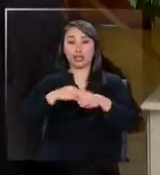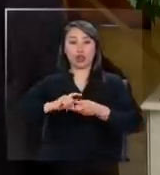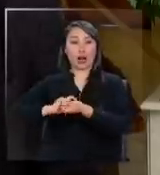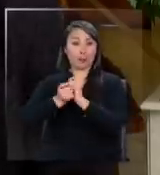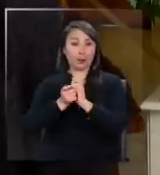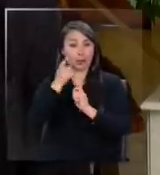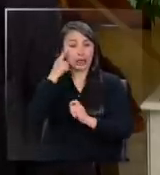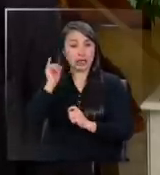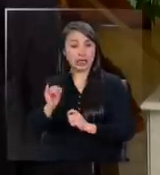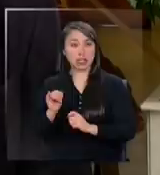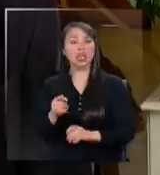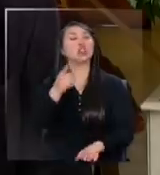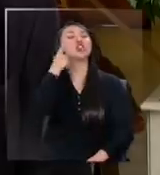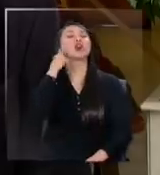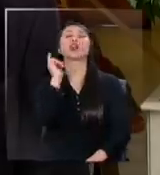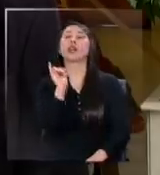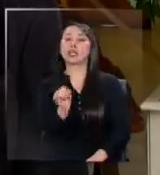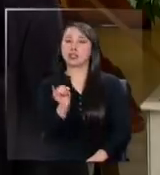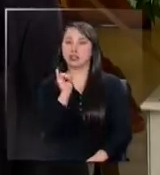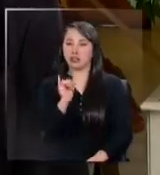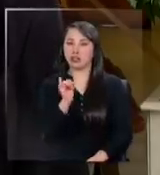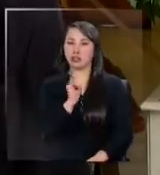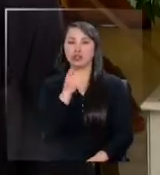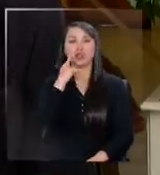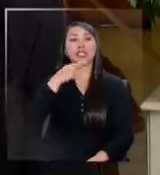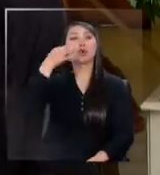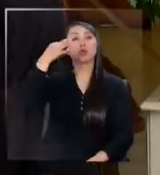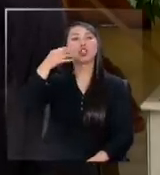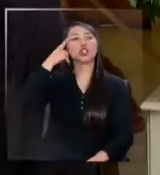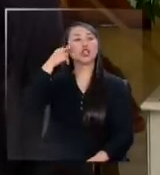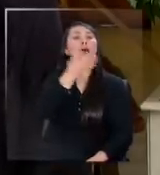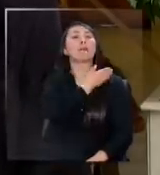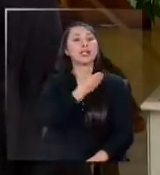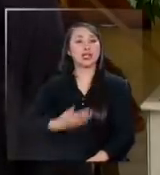Sin duda, yo creo que sí, y no tengo ninguna duda que el presidente lo va a hacer.